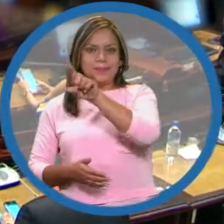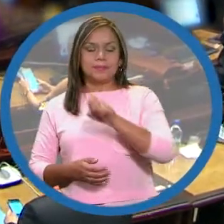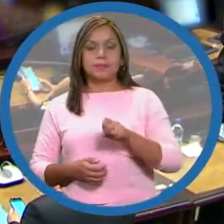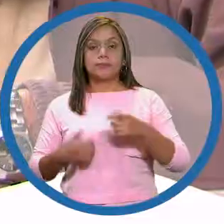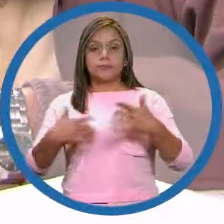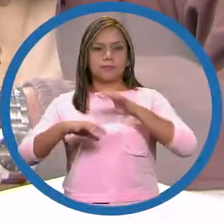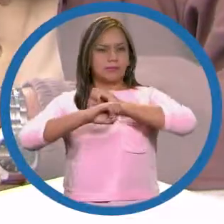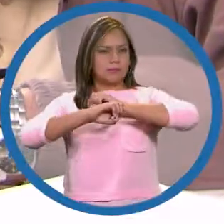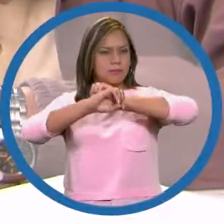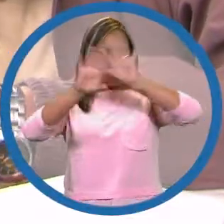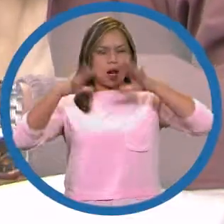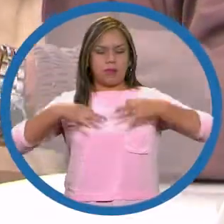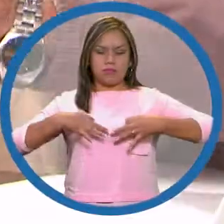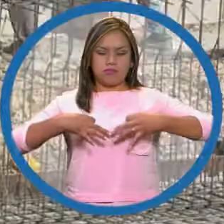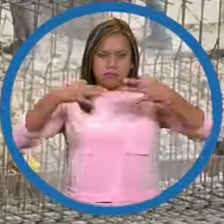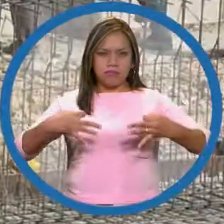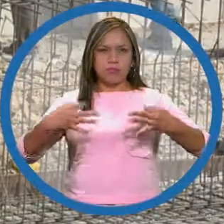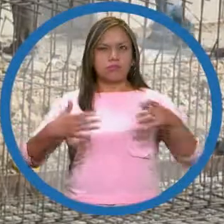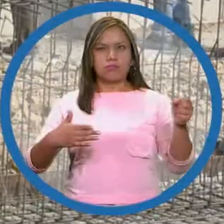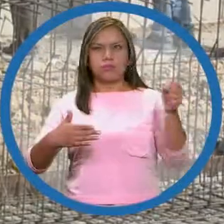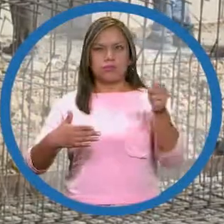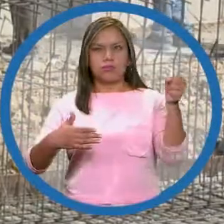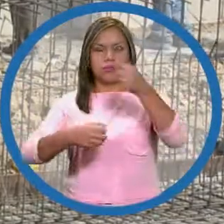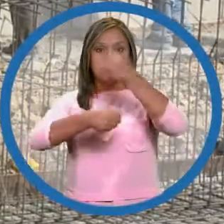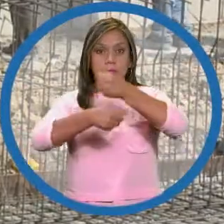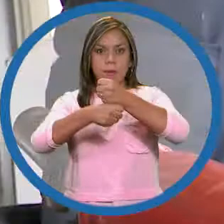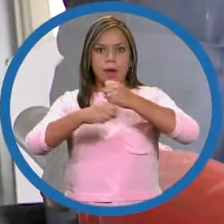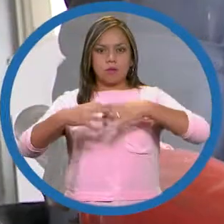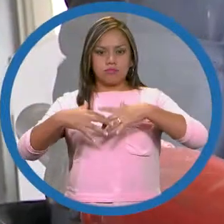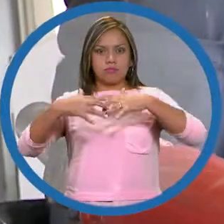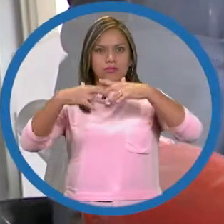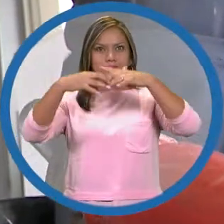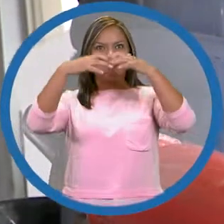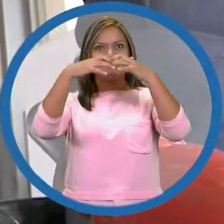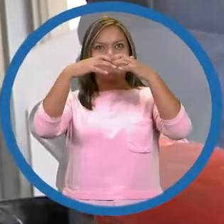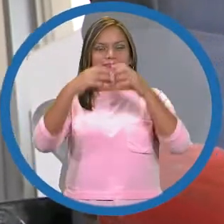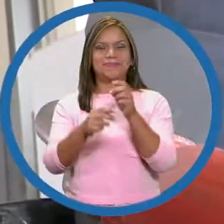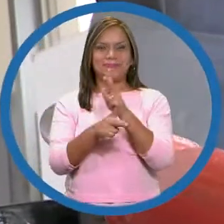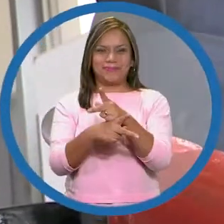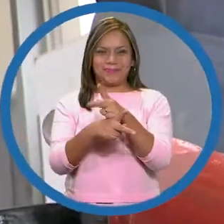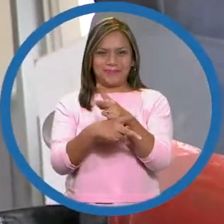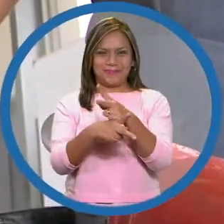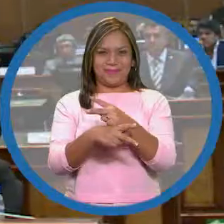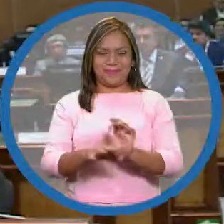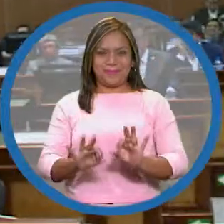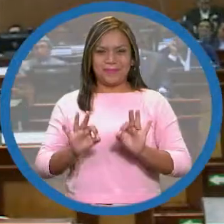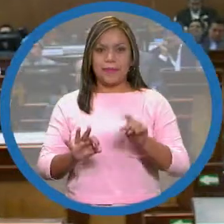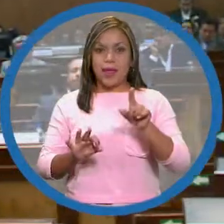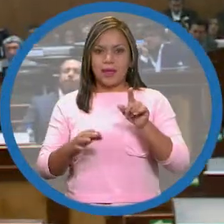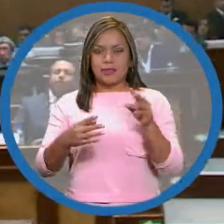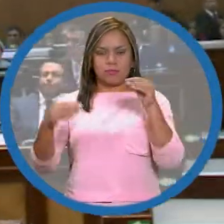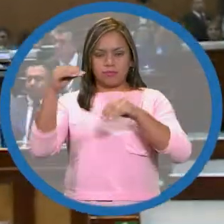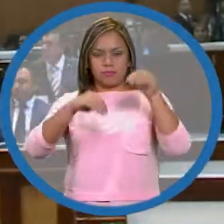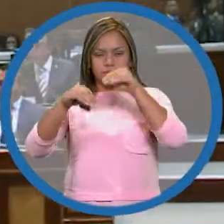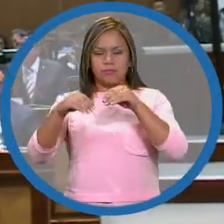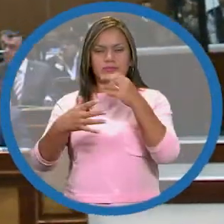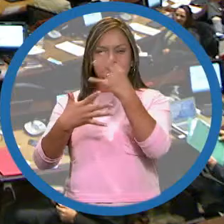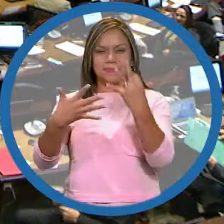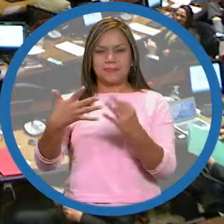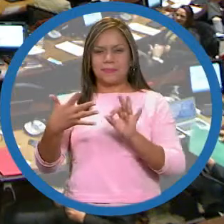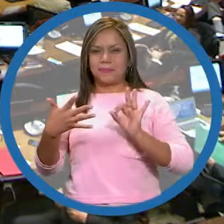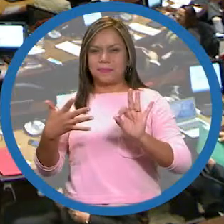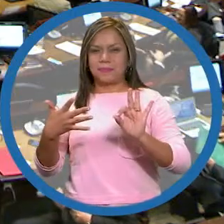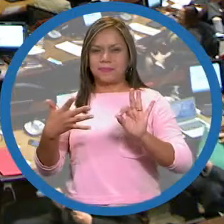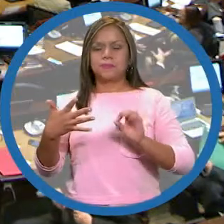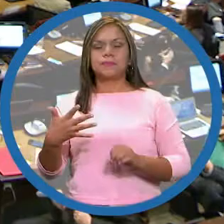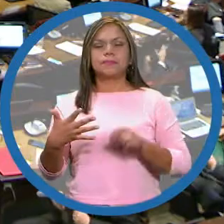2018-2021. Transparencia, generación de puestos de trabajo y el fomento para la producción son los criterios que primaron en el estudio y aprobación